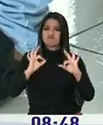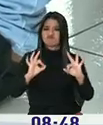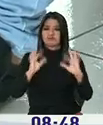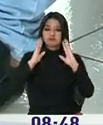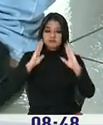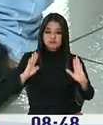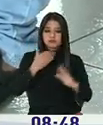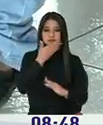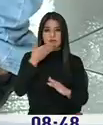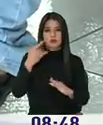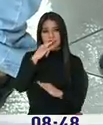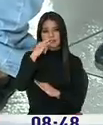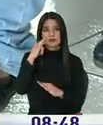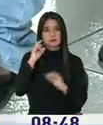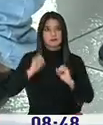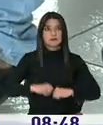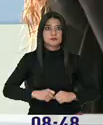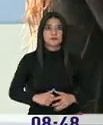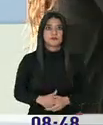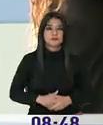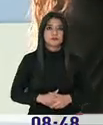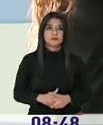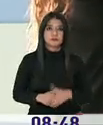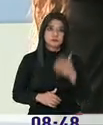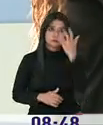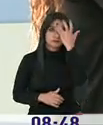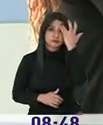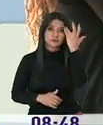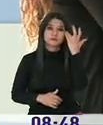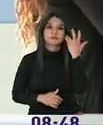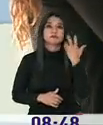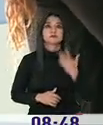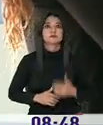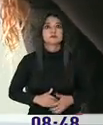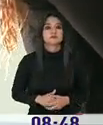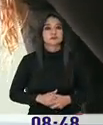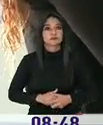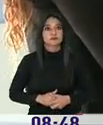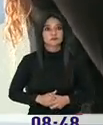integral para los niños y niñas. Informó Patricia Aldaz.